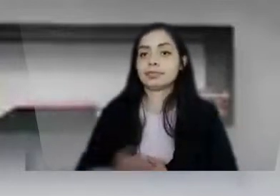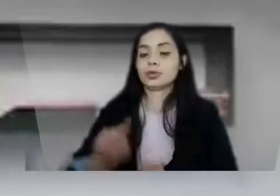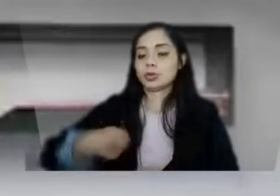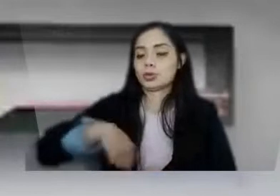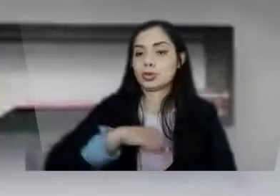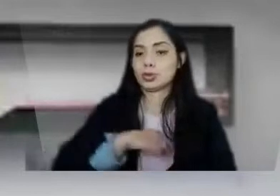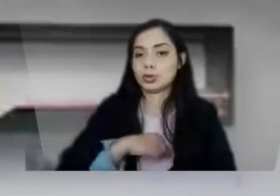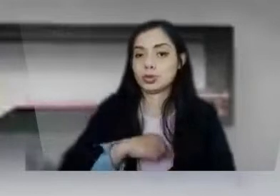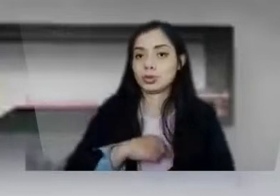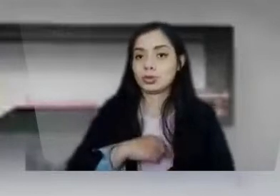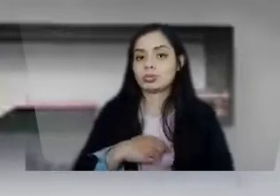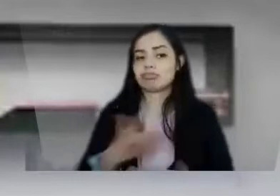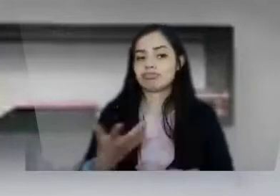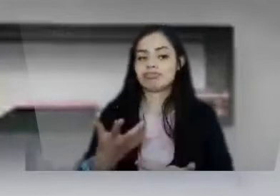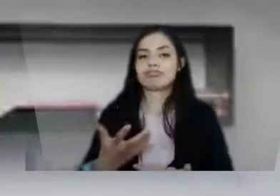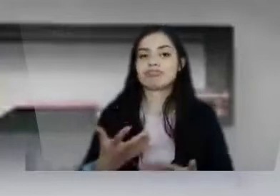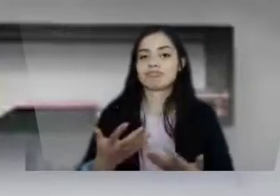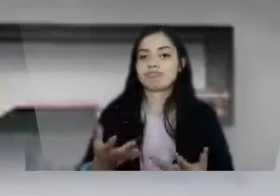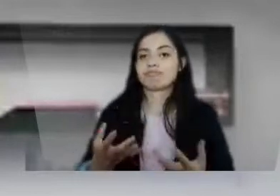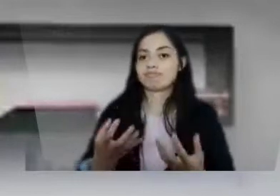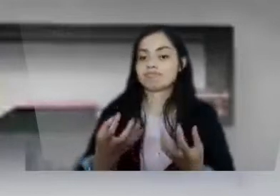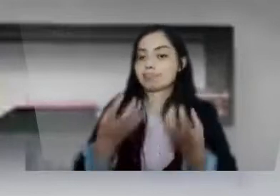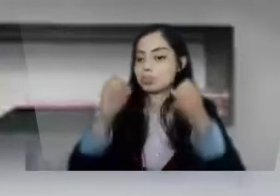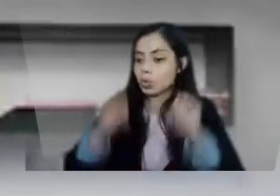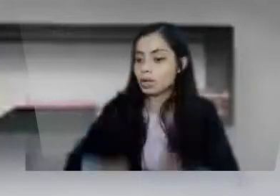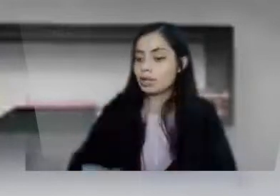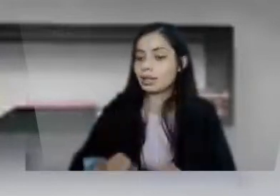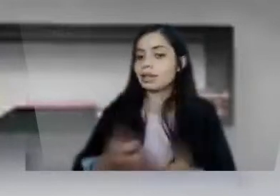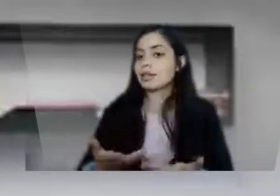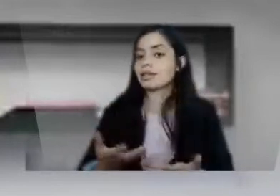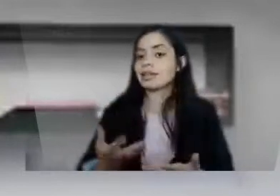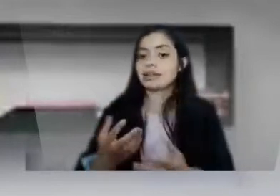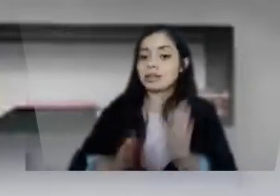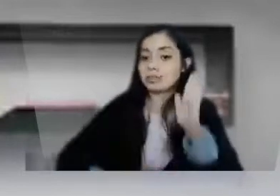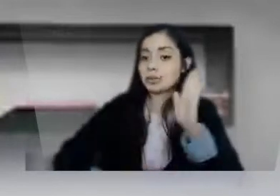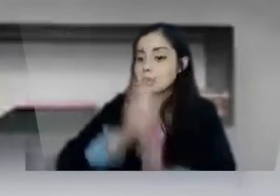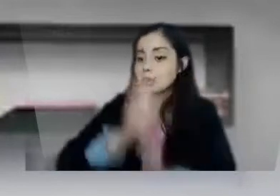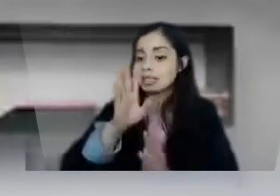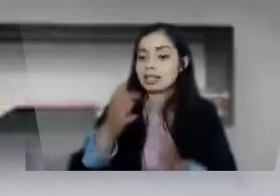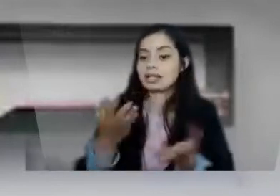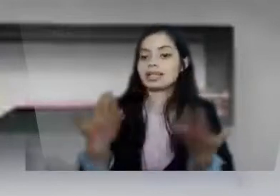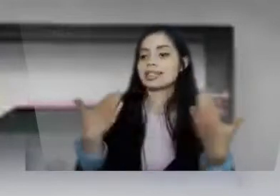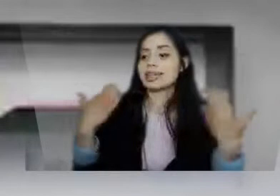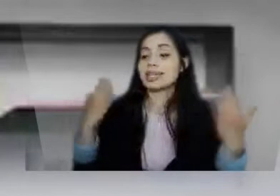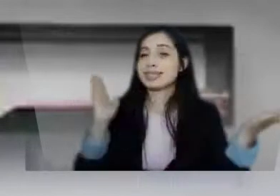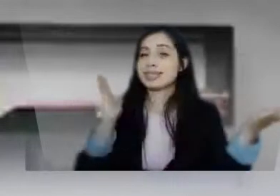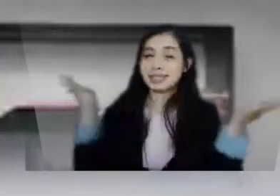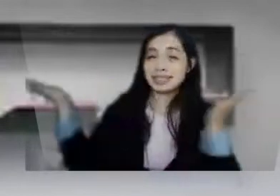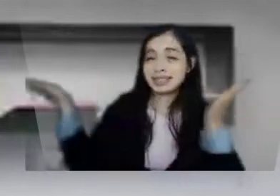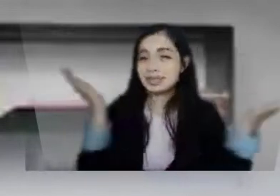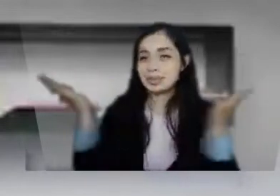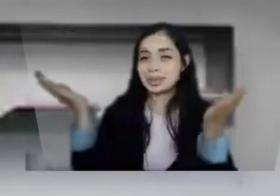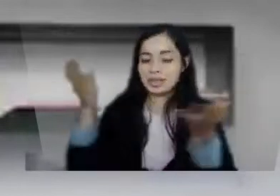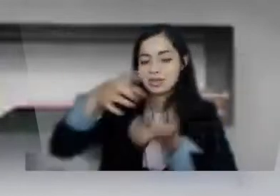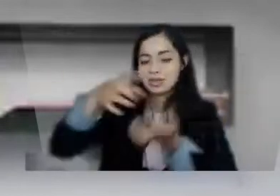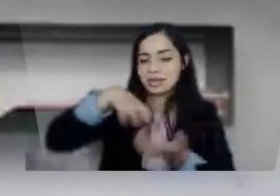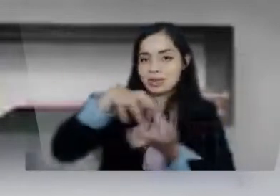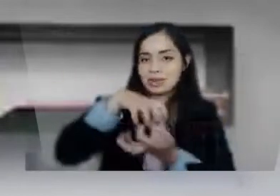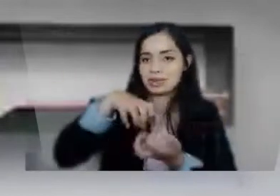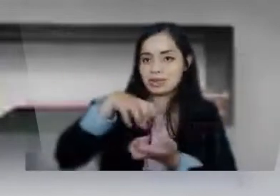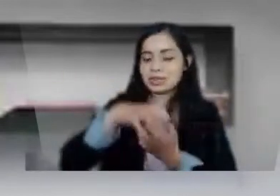desarrollar servicios ecosistémicos y también a promovernos como destino nacional, pero